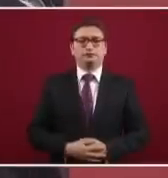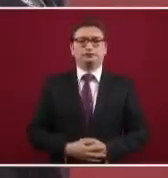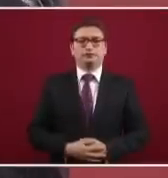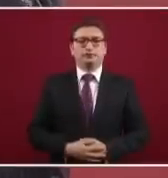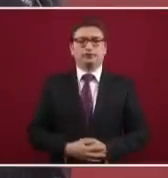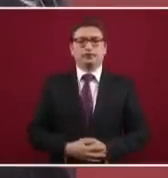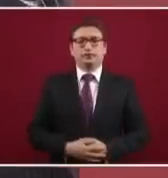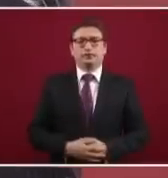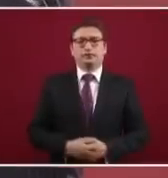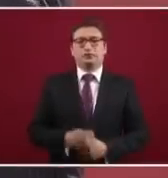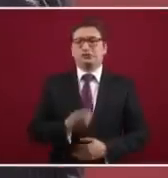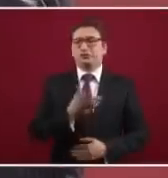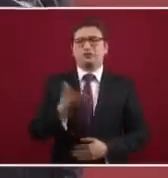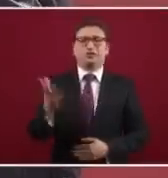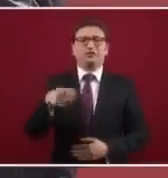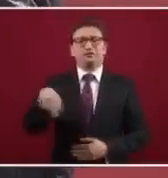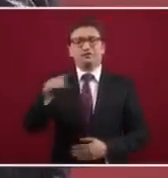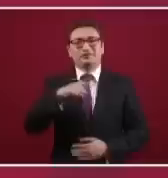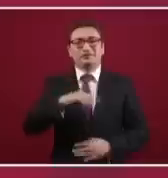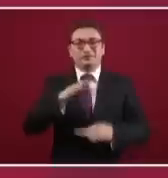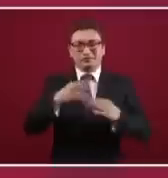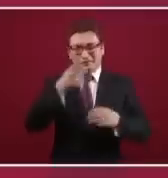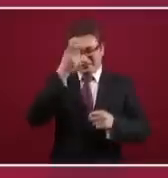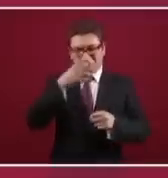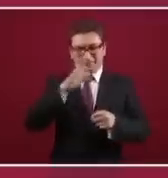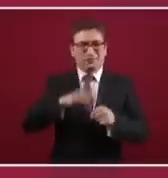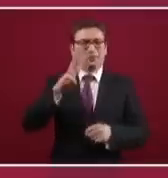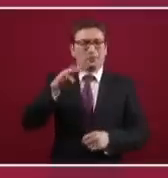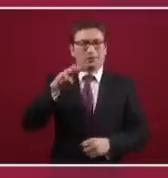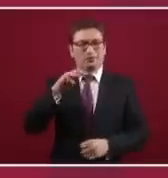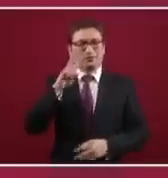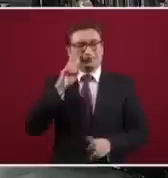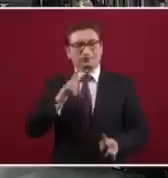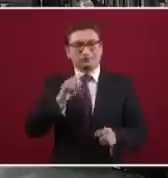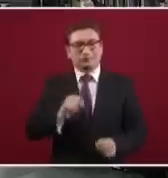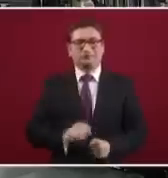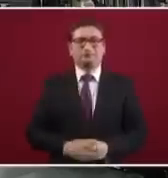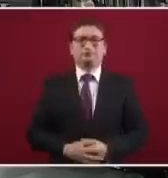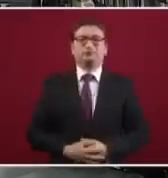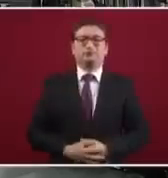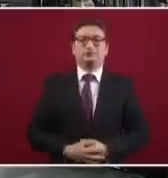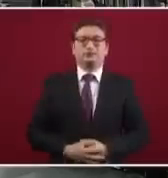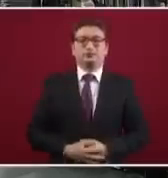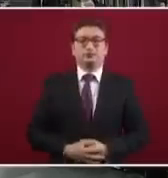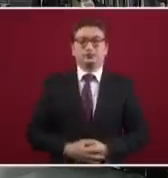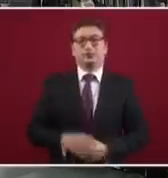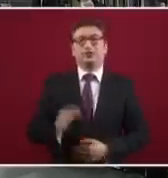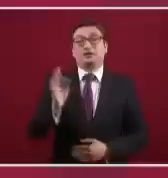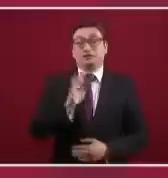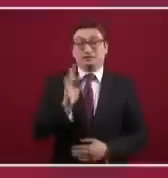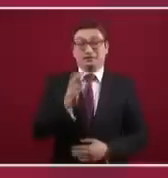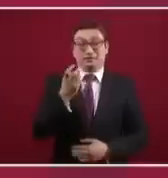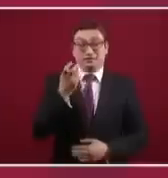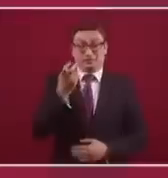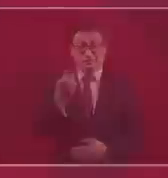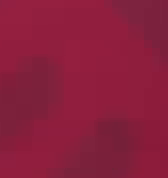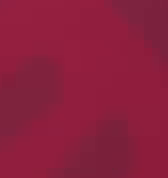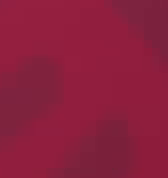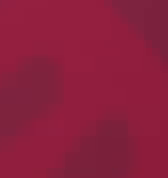nos están escuchando los directivos de Walmart, y a lo mejor de esta forma